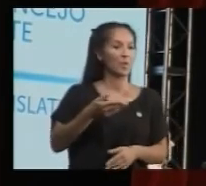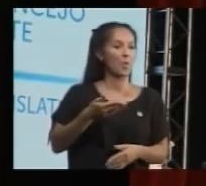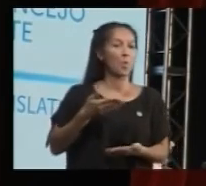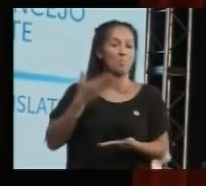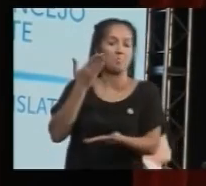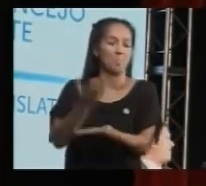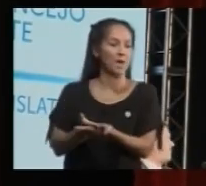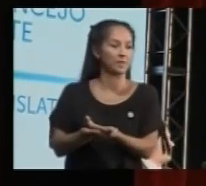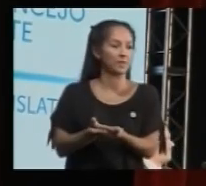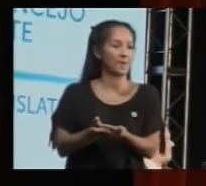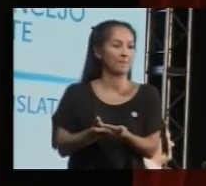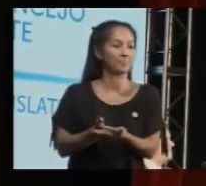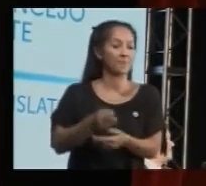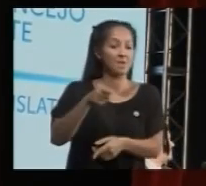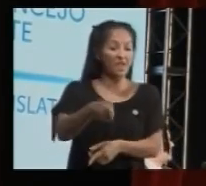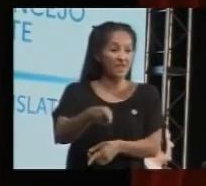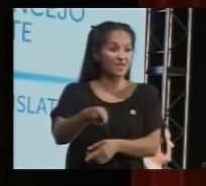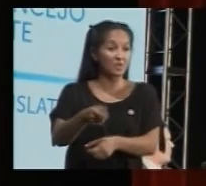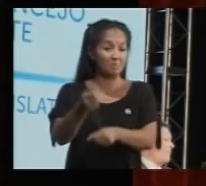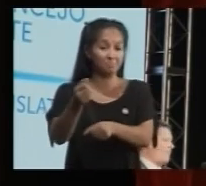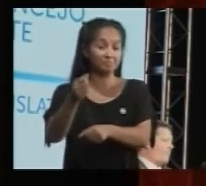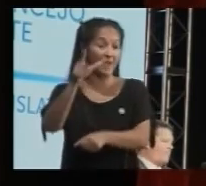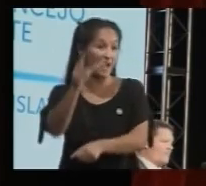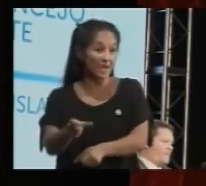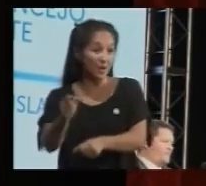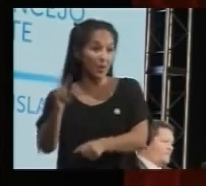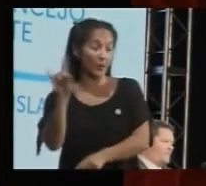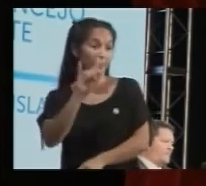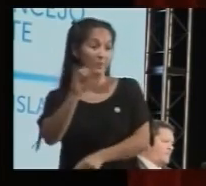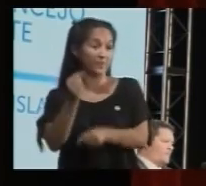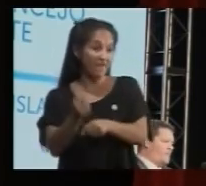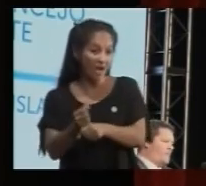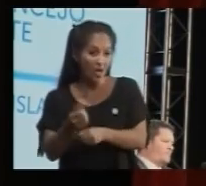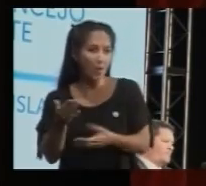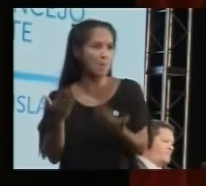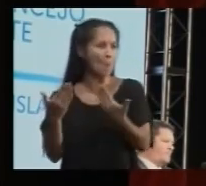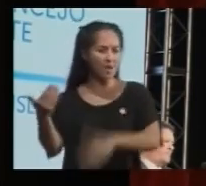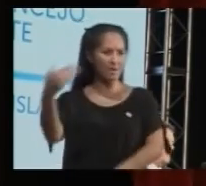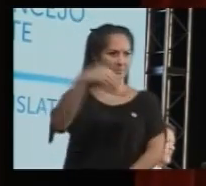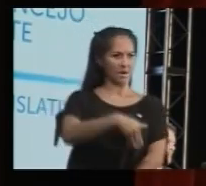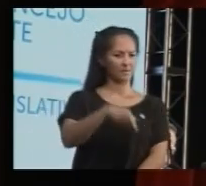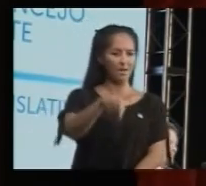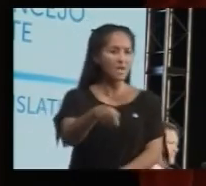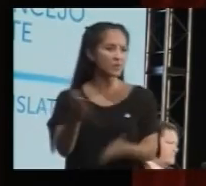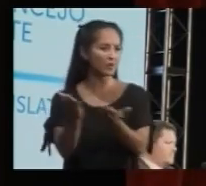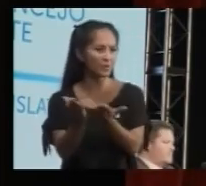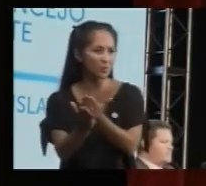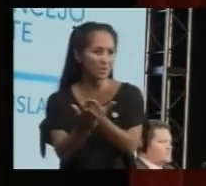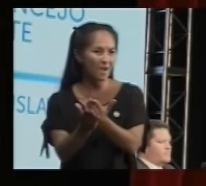testimonia lo que fue que el hijo del obrero pudiera entrar a la universidad. Aquellos estudiantes lo hicieron y lo